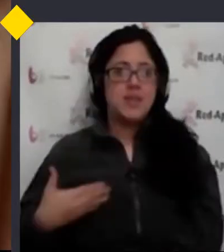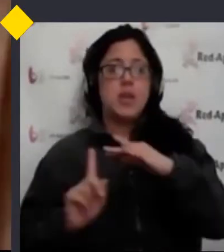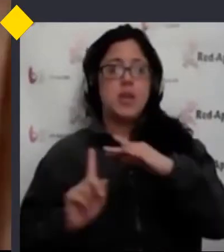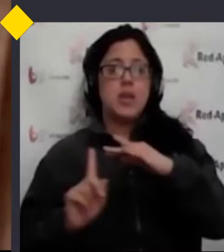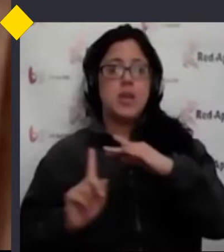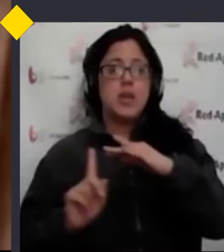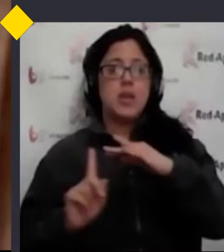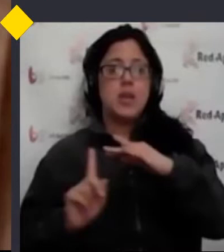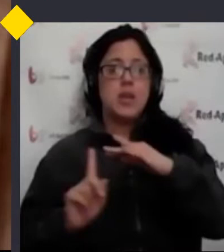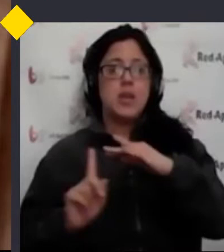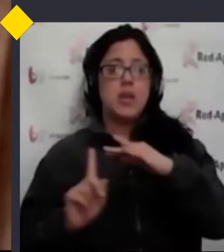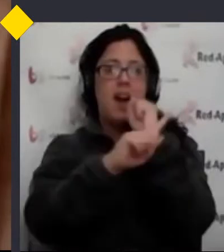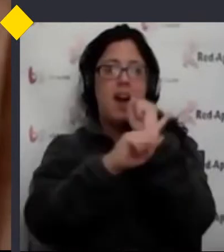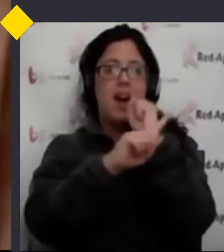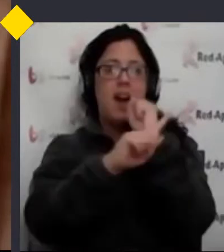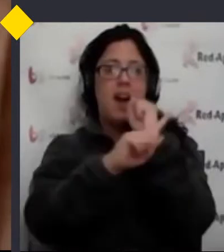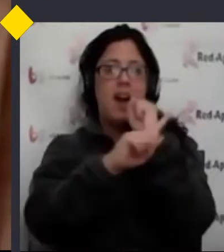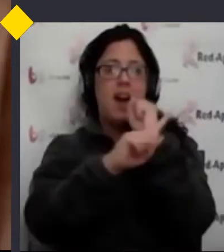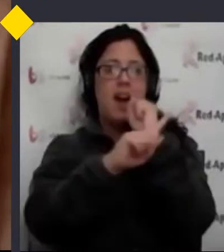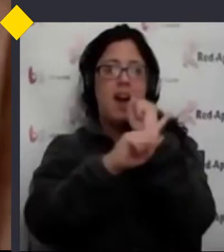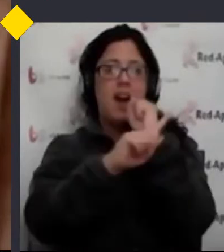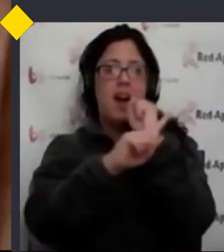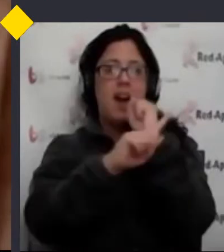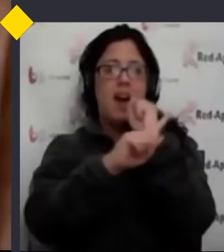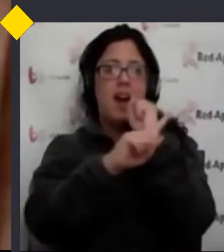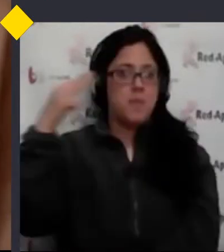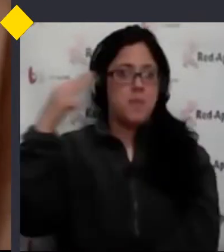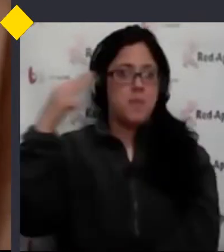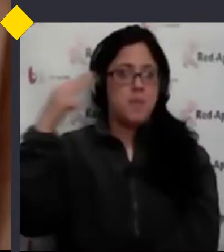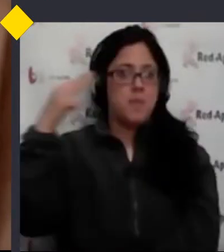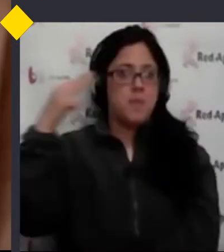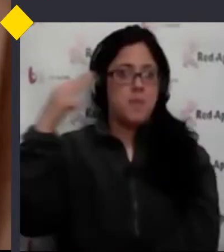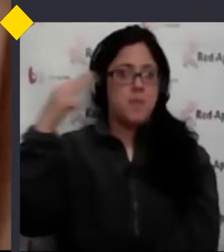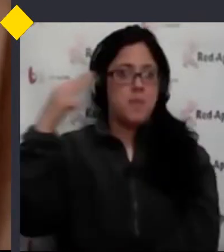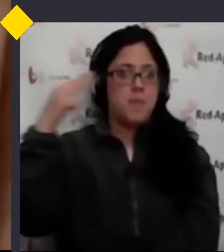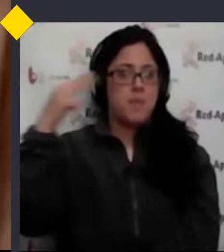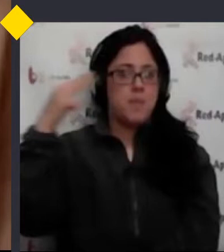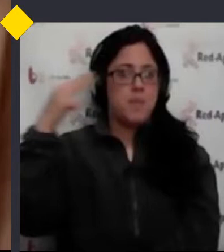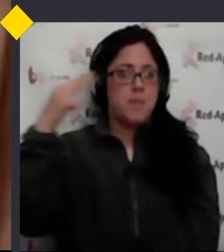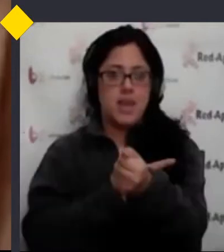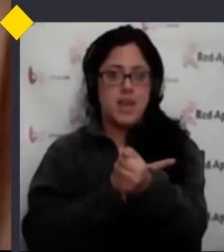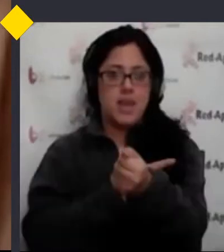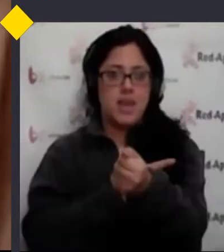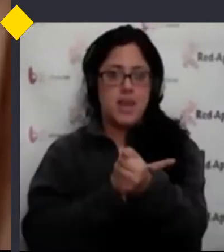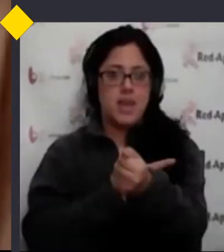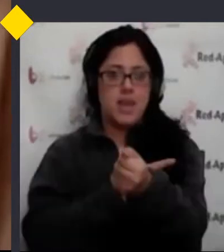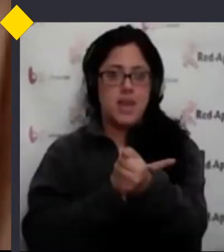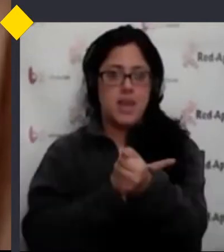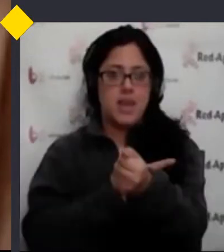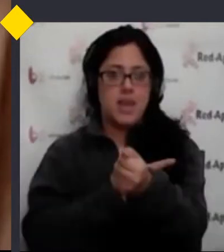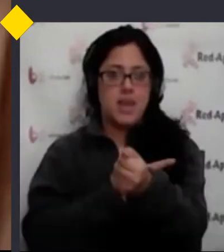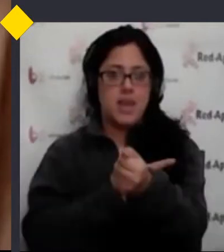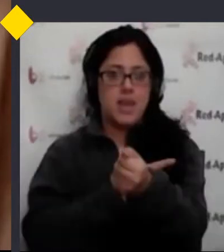abogada de la Pontificia Universidad Católica de Chile y magíster de Derecho de Familia, Universidad de Barcelona. Es miembro del Círculo de Personas